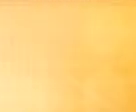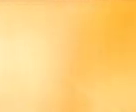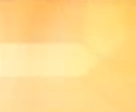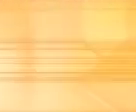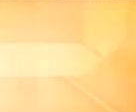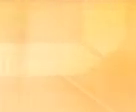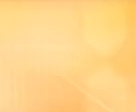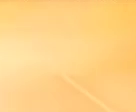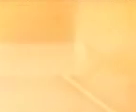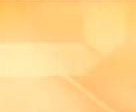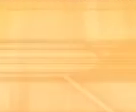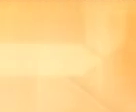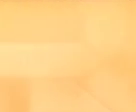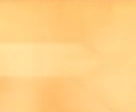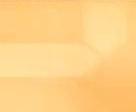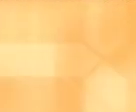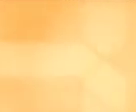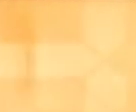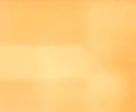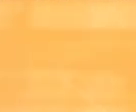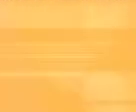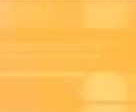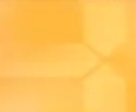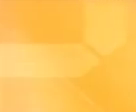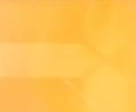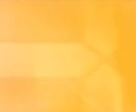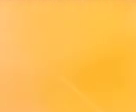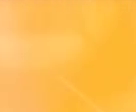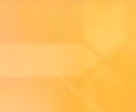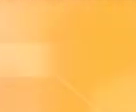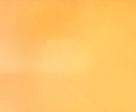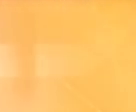Continúa La Pauta de Hoy.